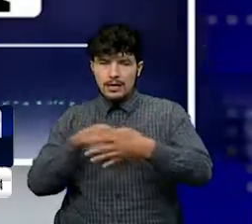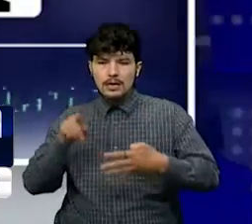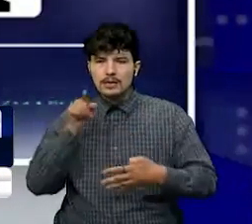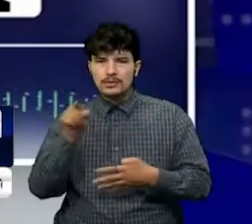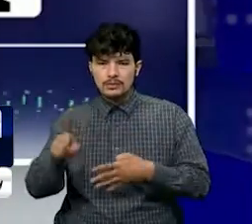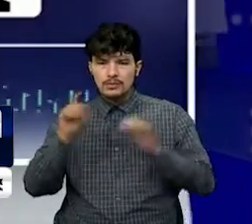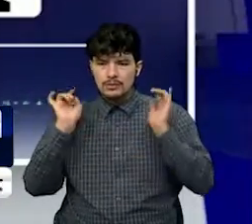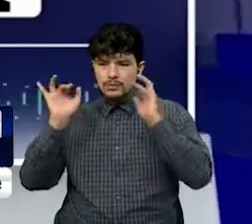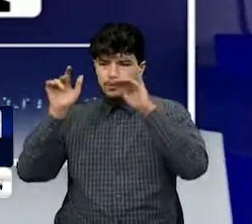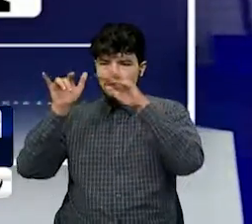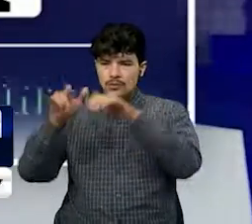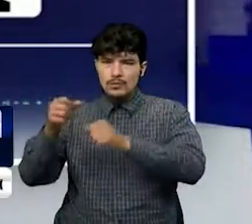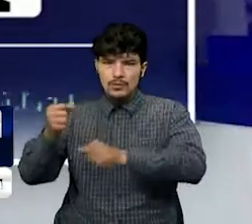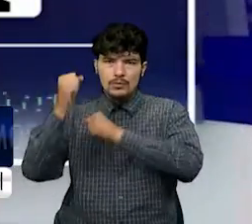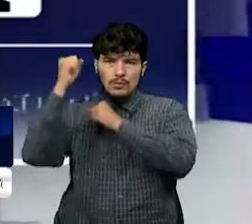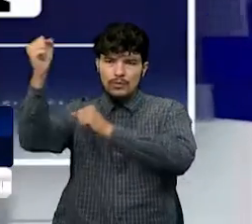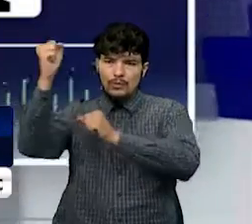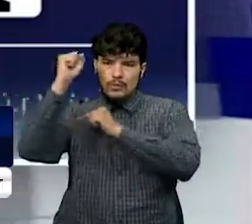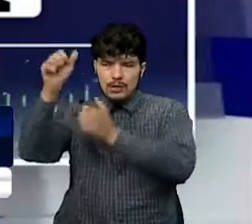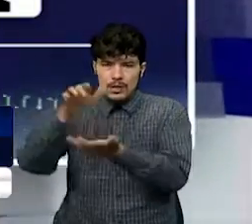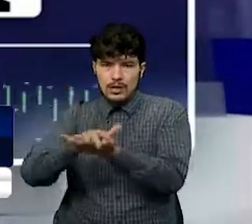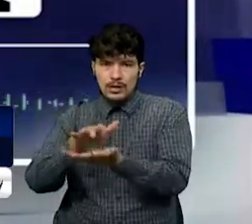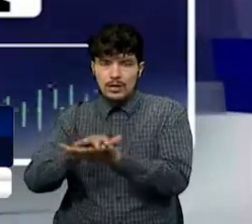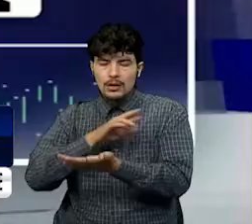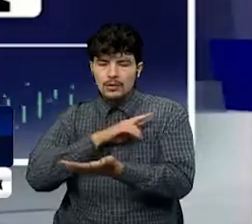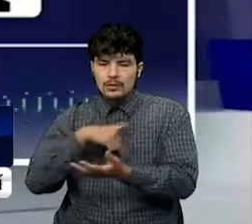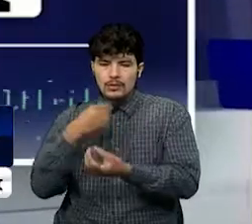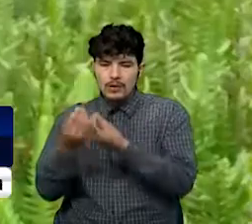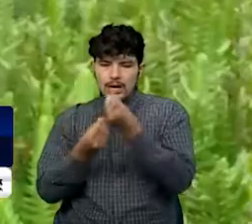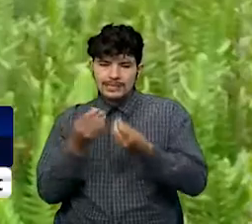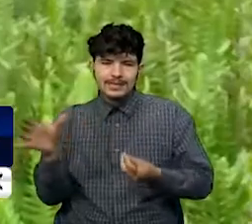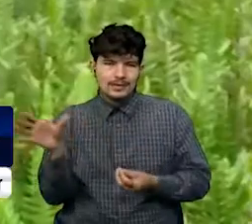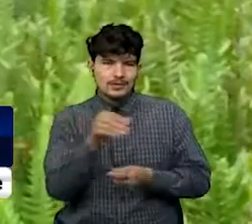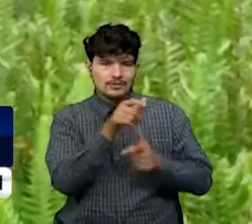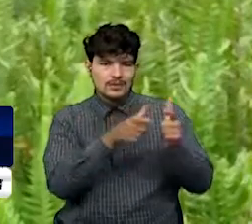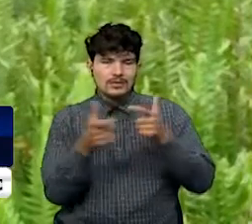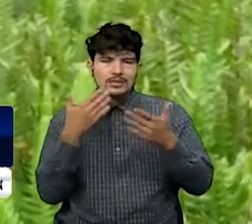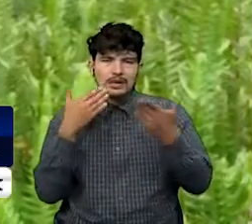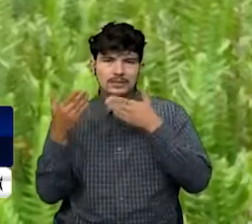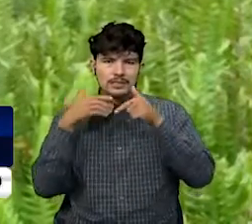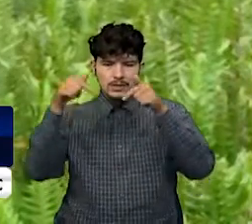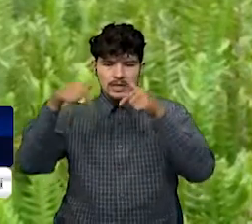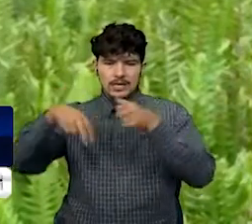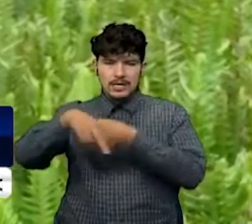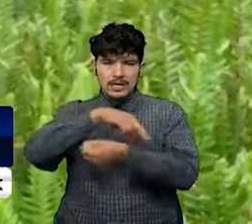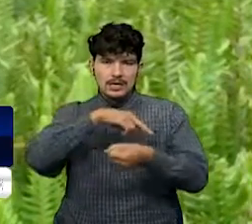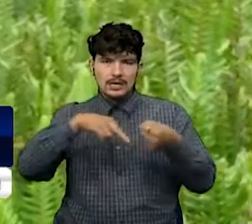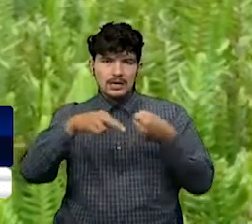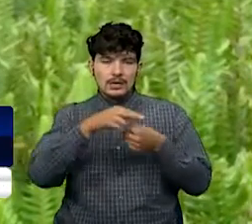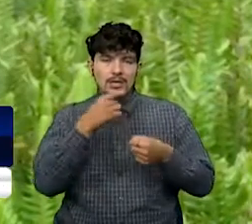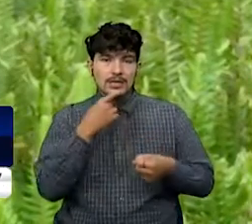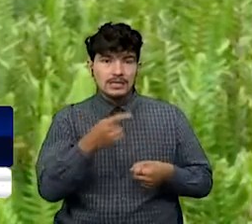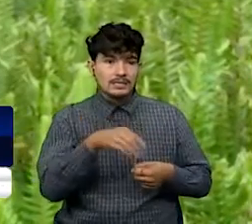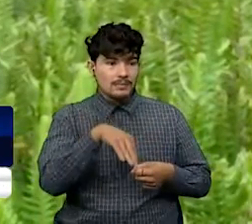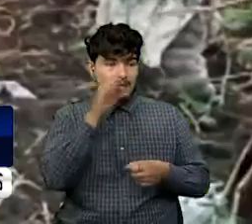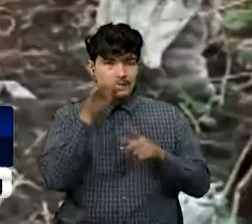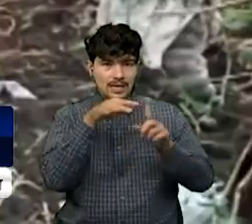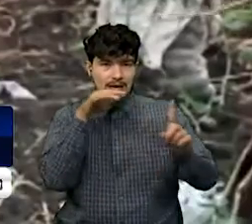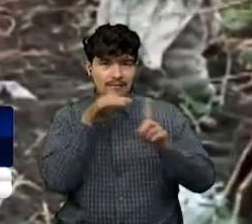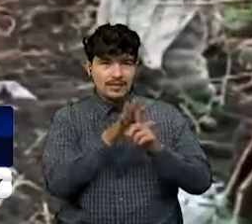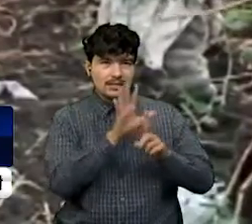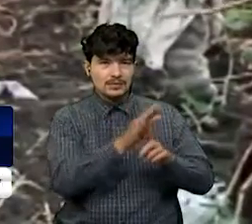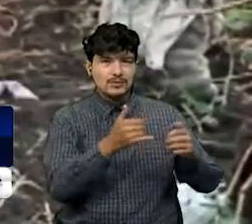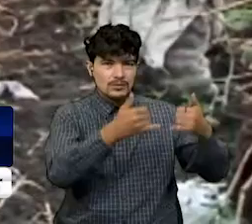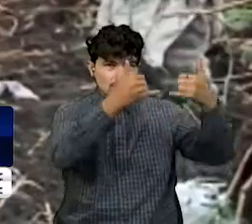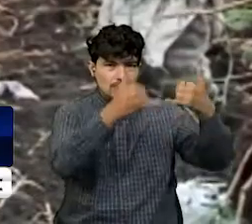de la concentración pacífica que estamos haciendo con todos los campesinos de la región. Han señalado que los más afectados con la